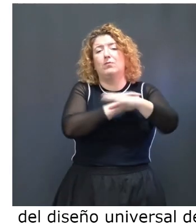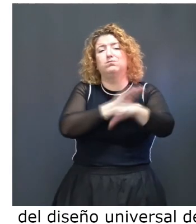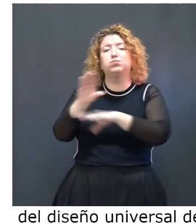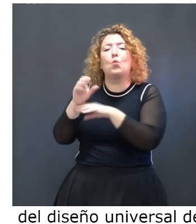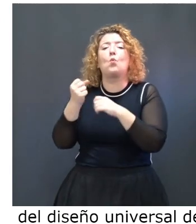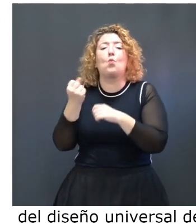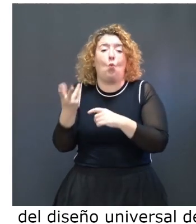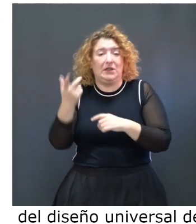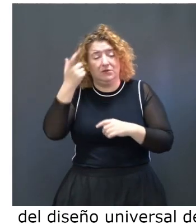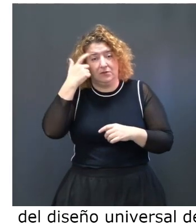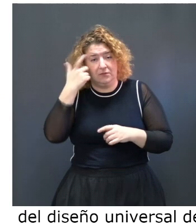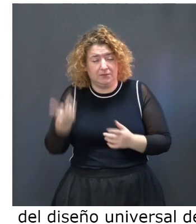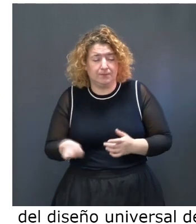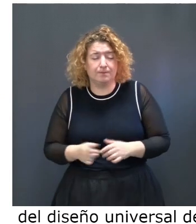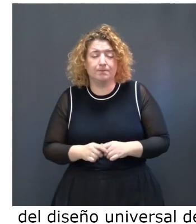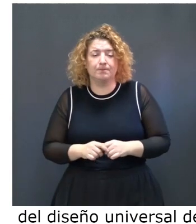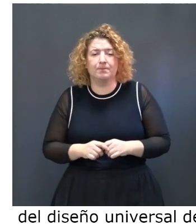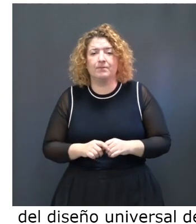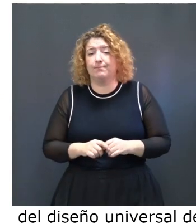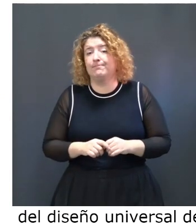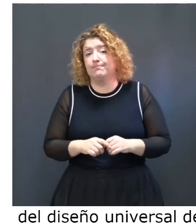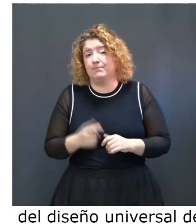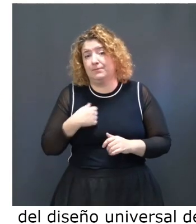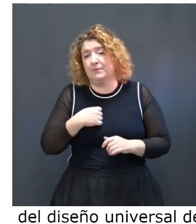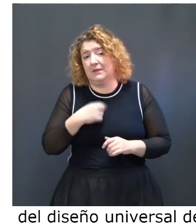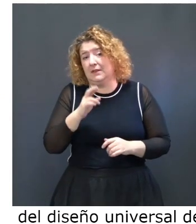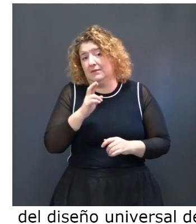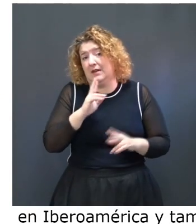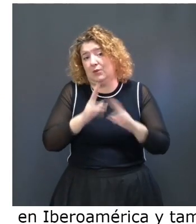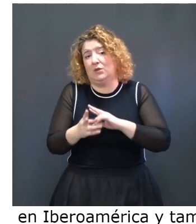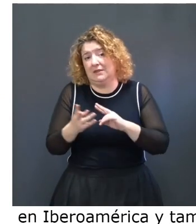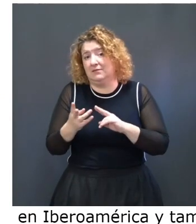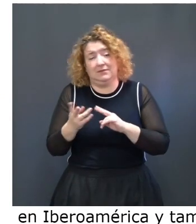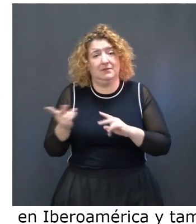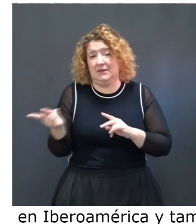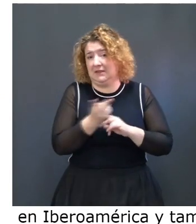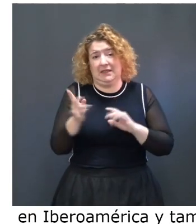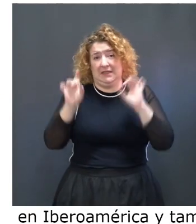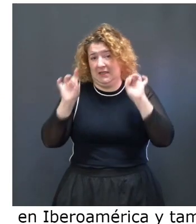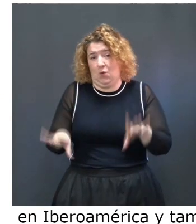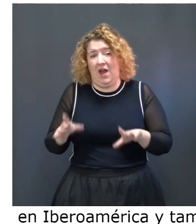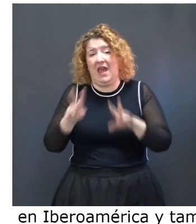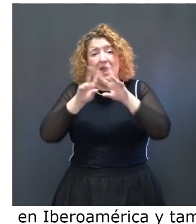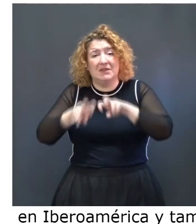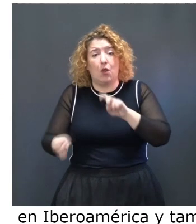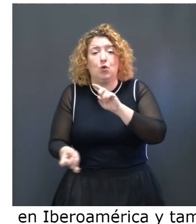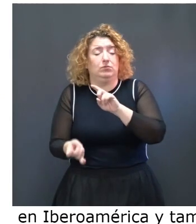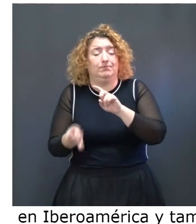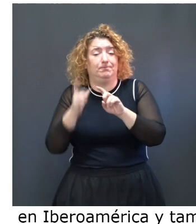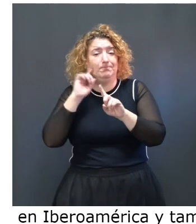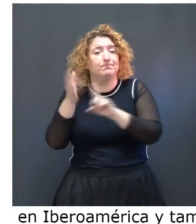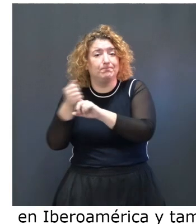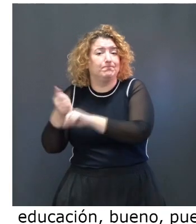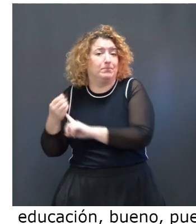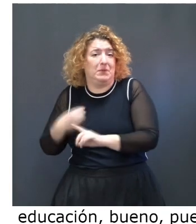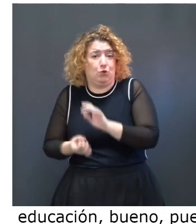bueno, pues siento confirmar que los retos que ellas plantean son los que salen también en las investigaciones. O sea,